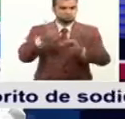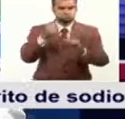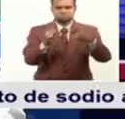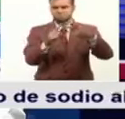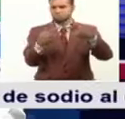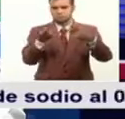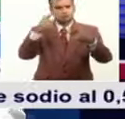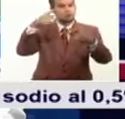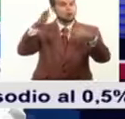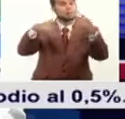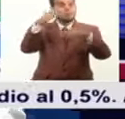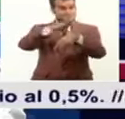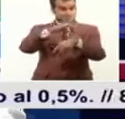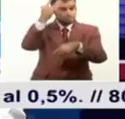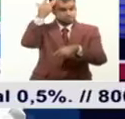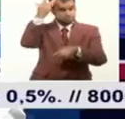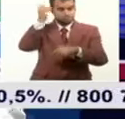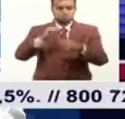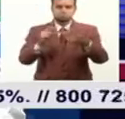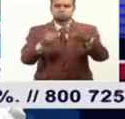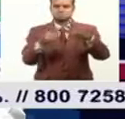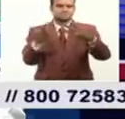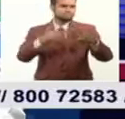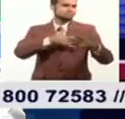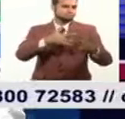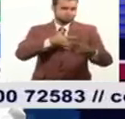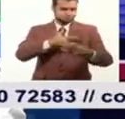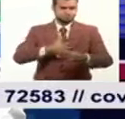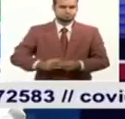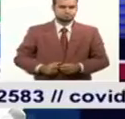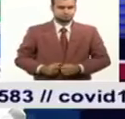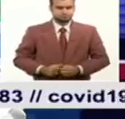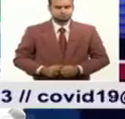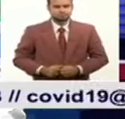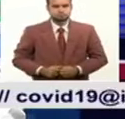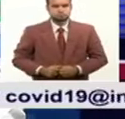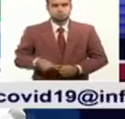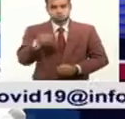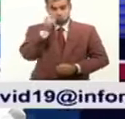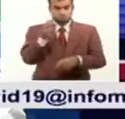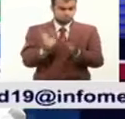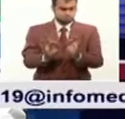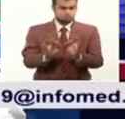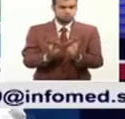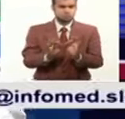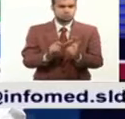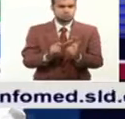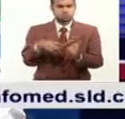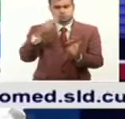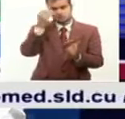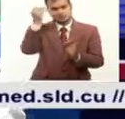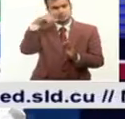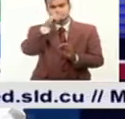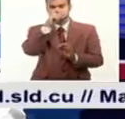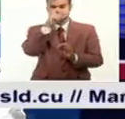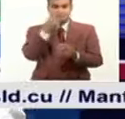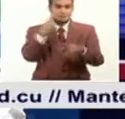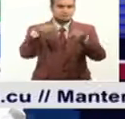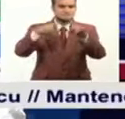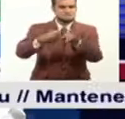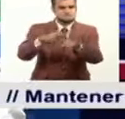cerebrovascular y cardiopatía isquémica. Este paciente con esta edad y con estas